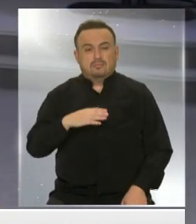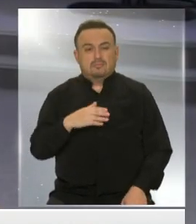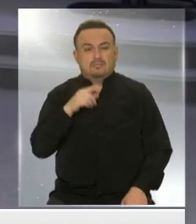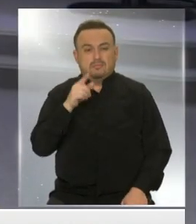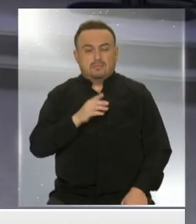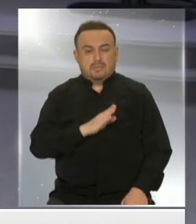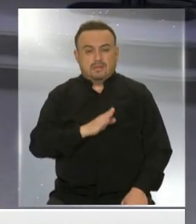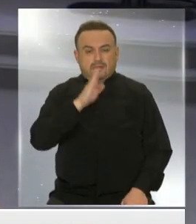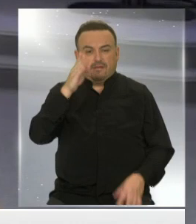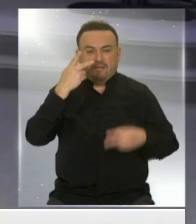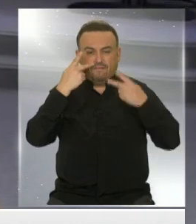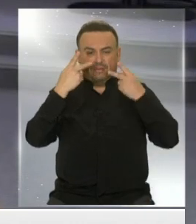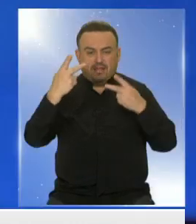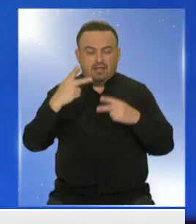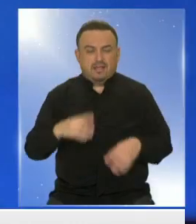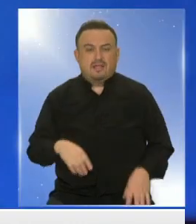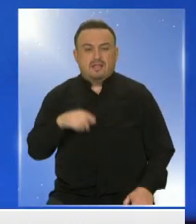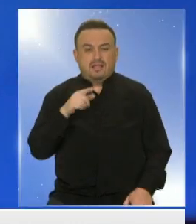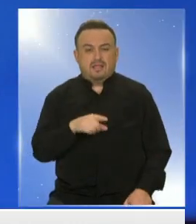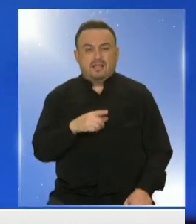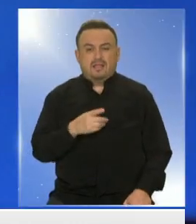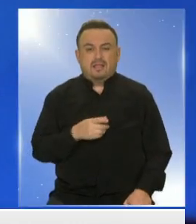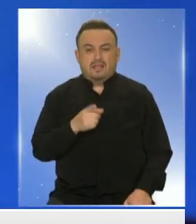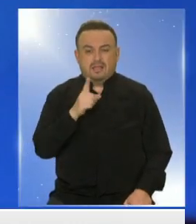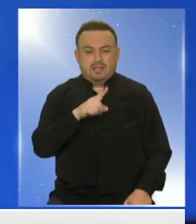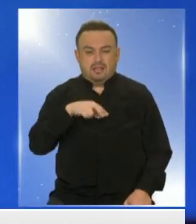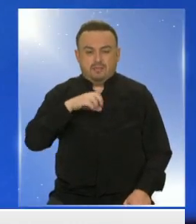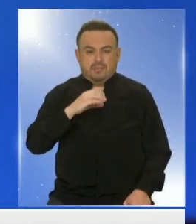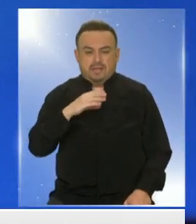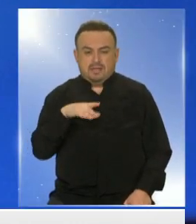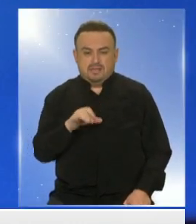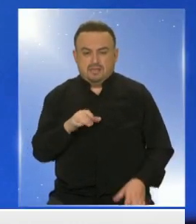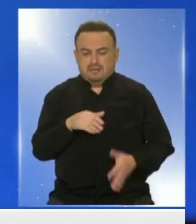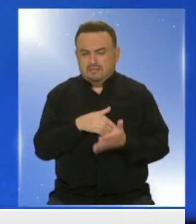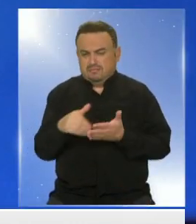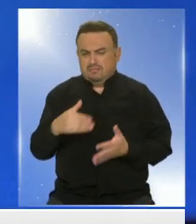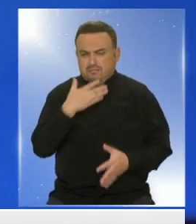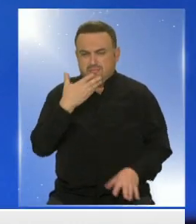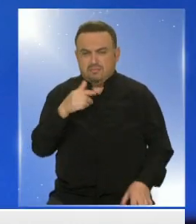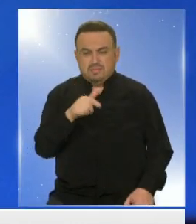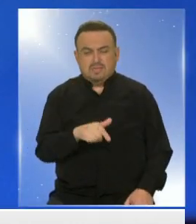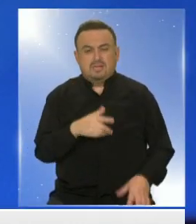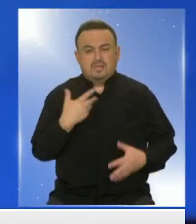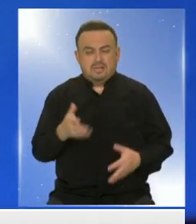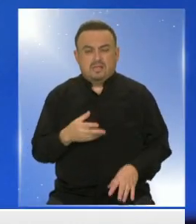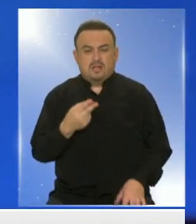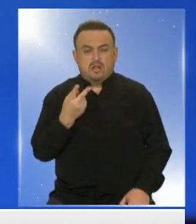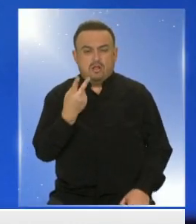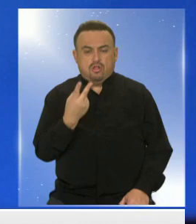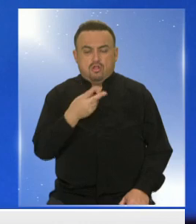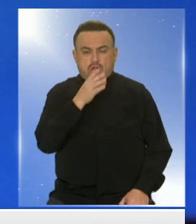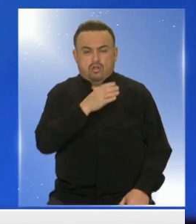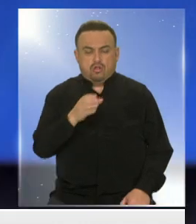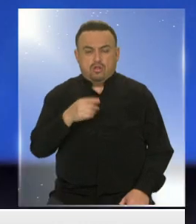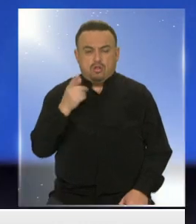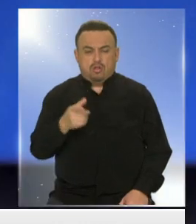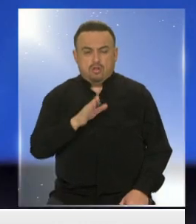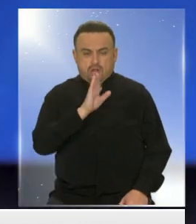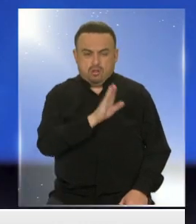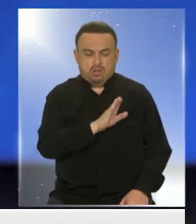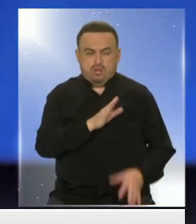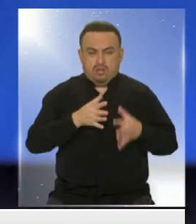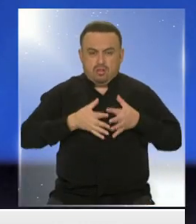viajes al espacio la compañía spacex de la nasa y el multimillonario de los más enviarán a dos astronautas de la agencia espacial norteamericana